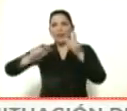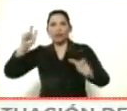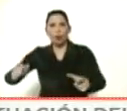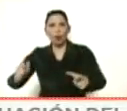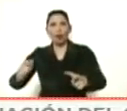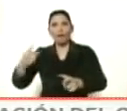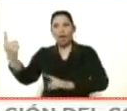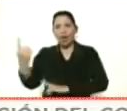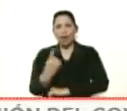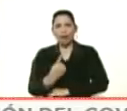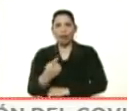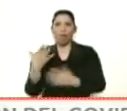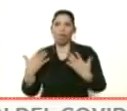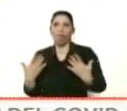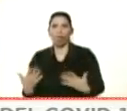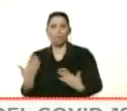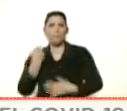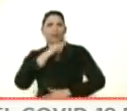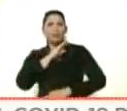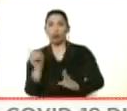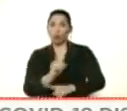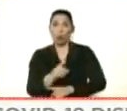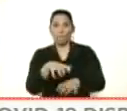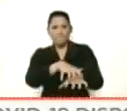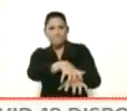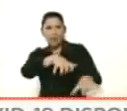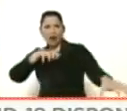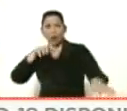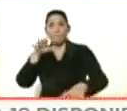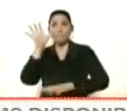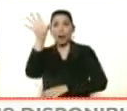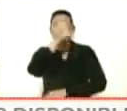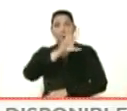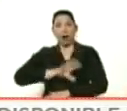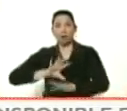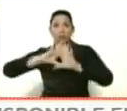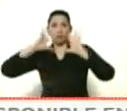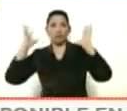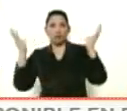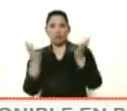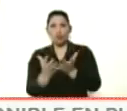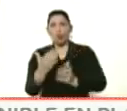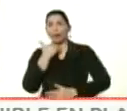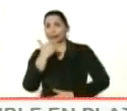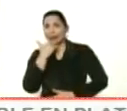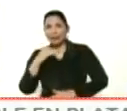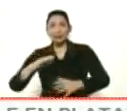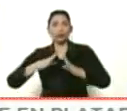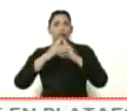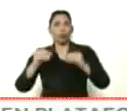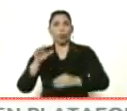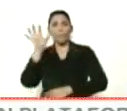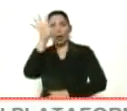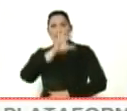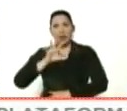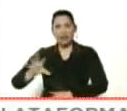sintomatología. En la inmensa mayoría de los países del mundo, en casi todos los países de América,